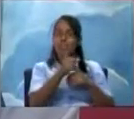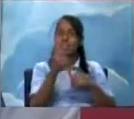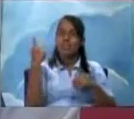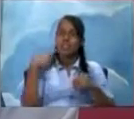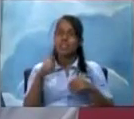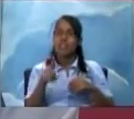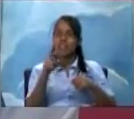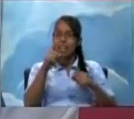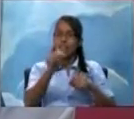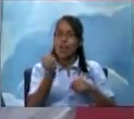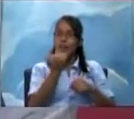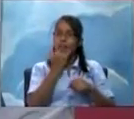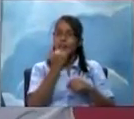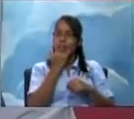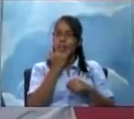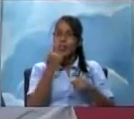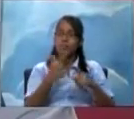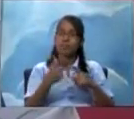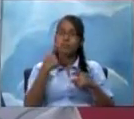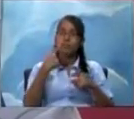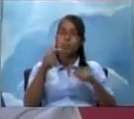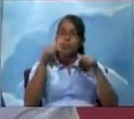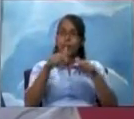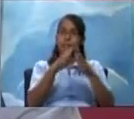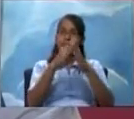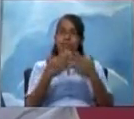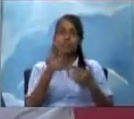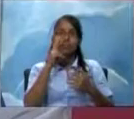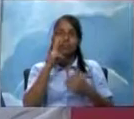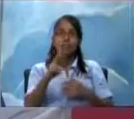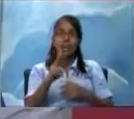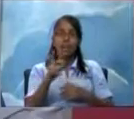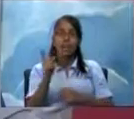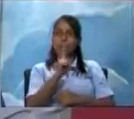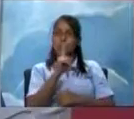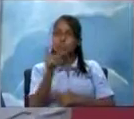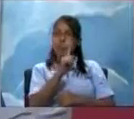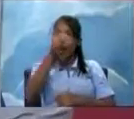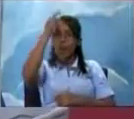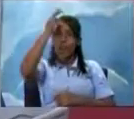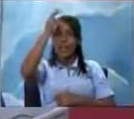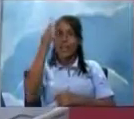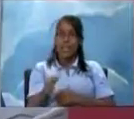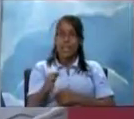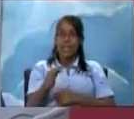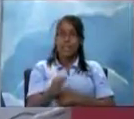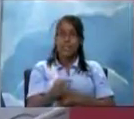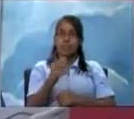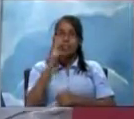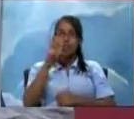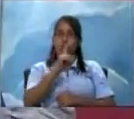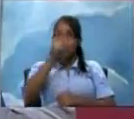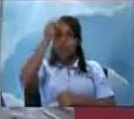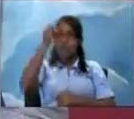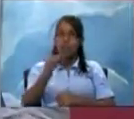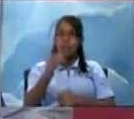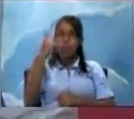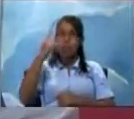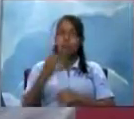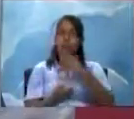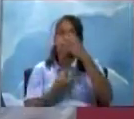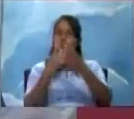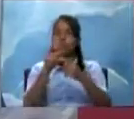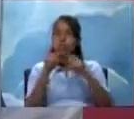y tenerlo engañado. Pero dice aquí, mira, no le creáis. Hay que velar, por